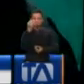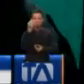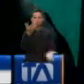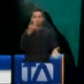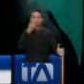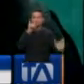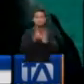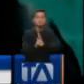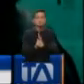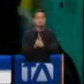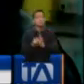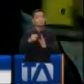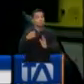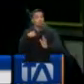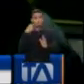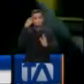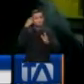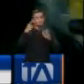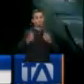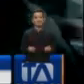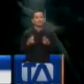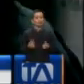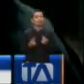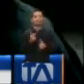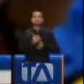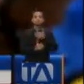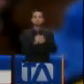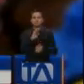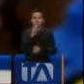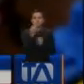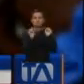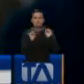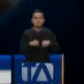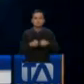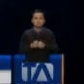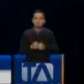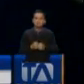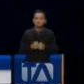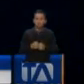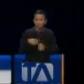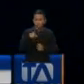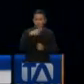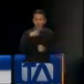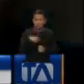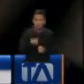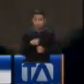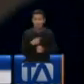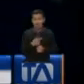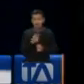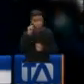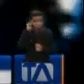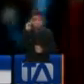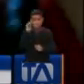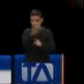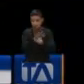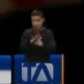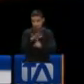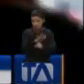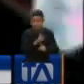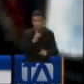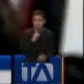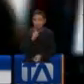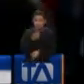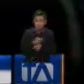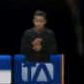que más pronto que tarde vamos a poder solventar esto. Pero, Daniela, como tú dices, es un tema de violencia contra la mujer, ¿no?